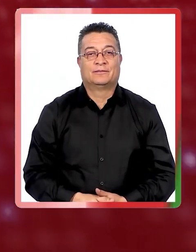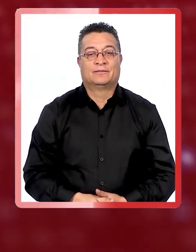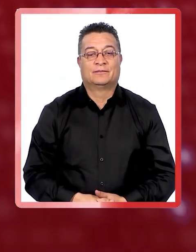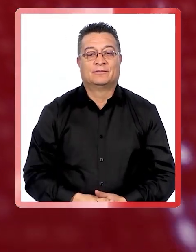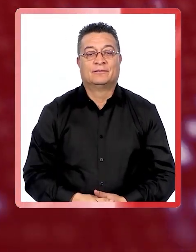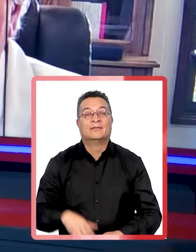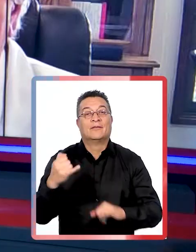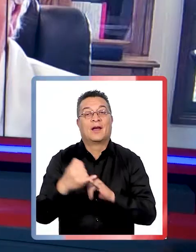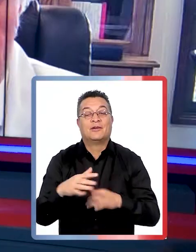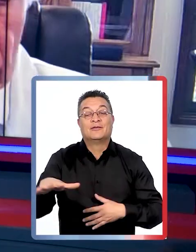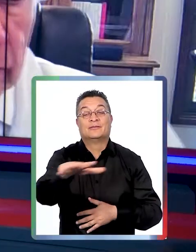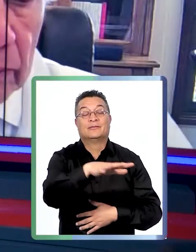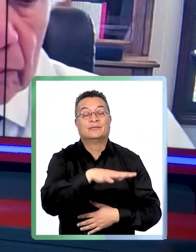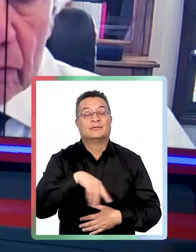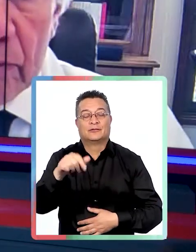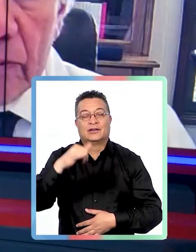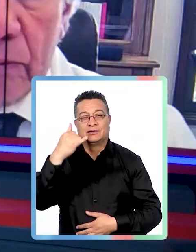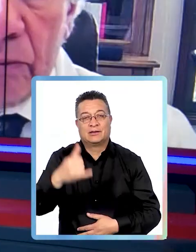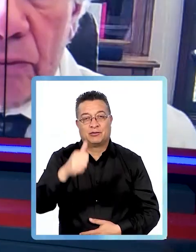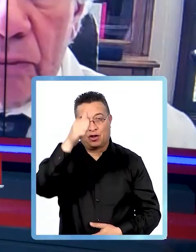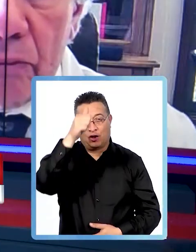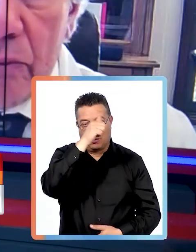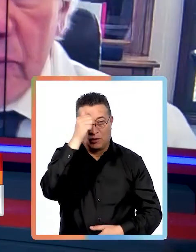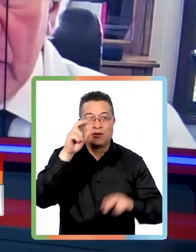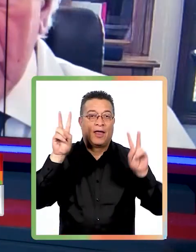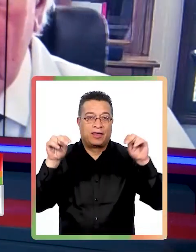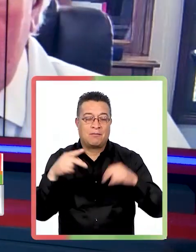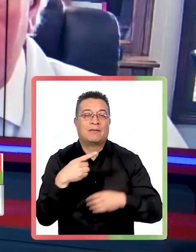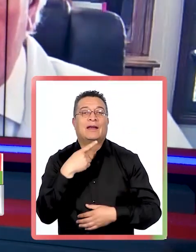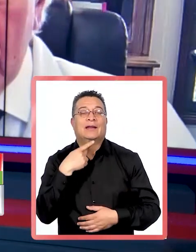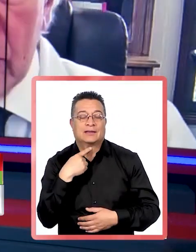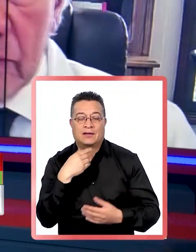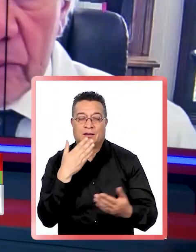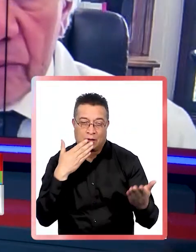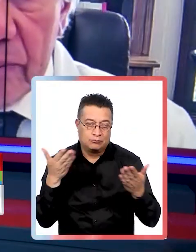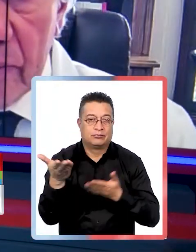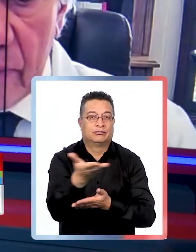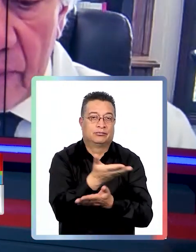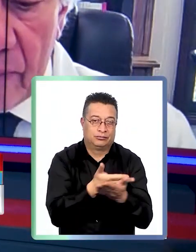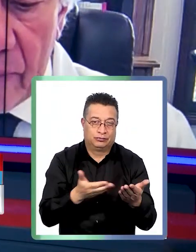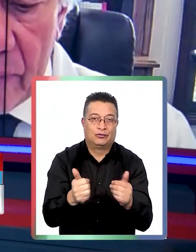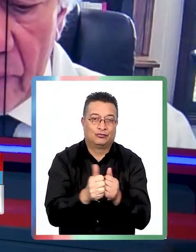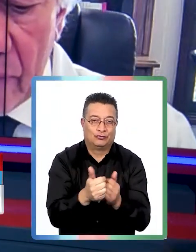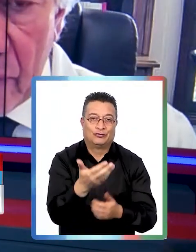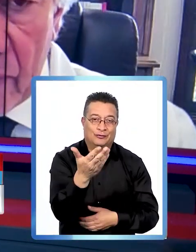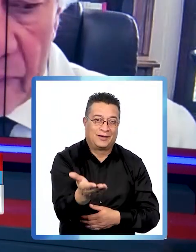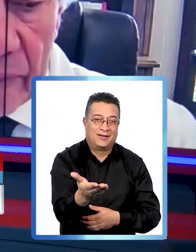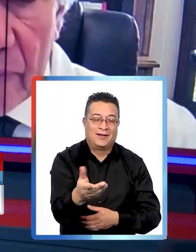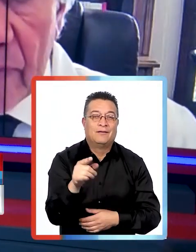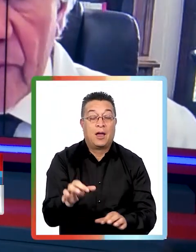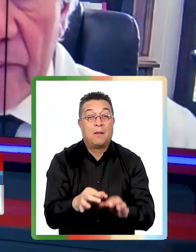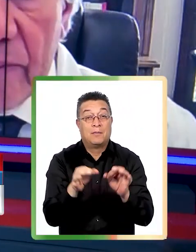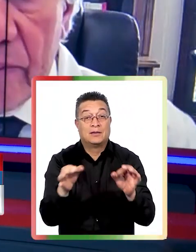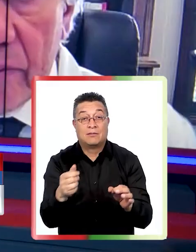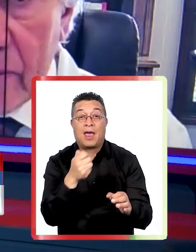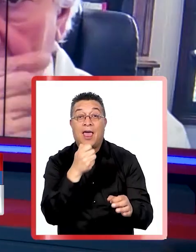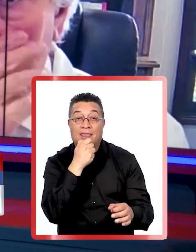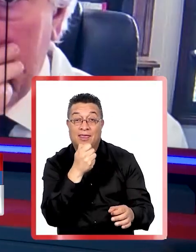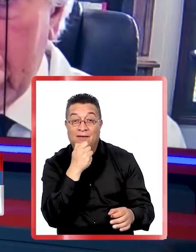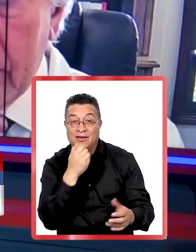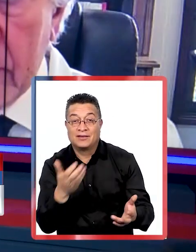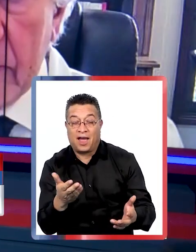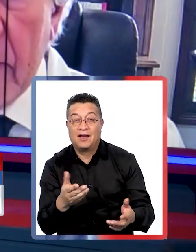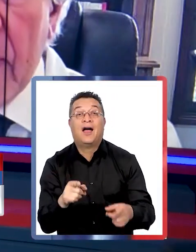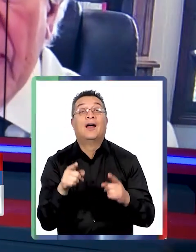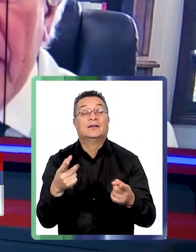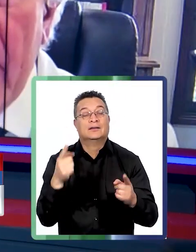Noticias. Amigas y amigos, como cada domingo tenemos temas muy interesantes para compartir con ustedes en este especial de entrevistas.